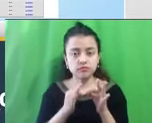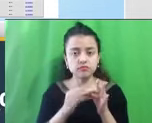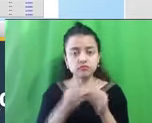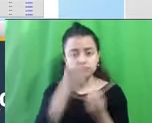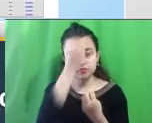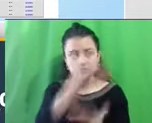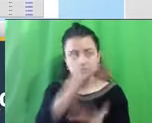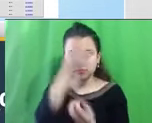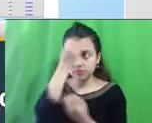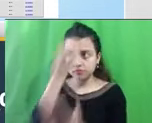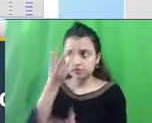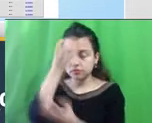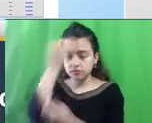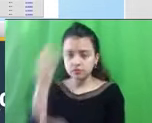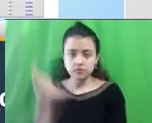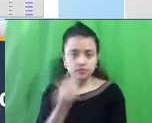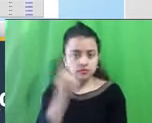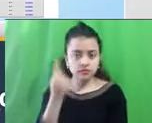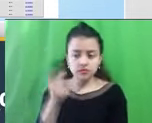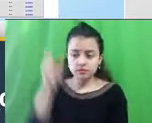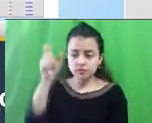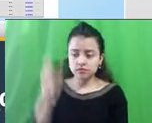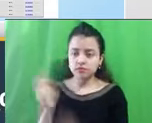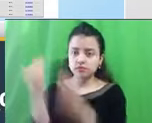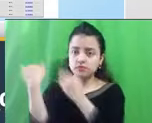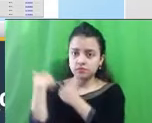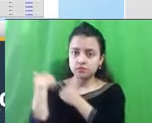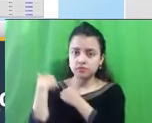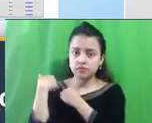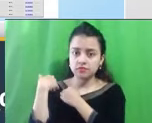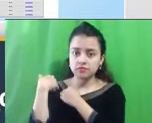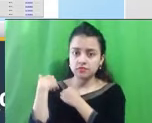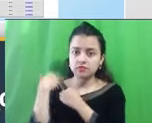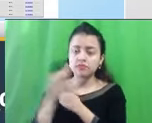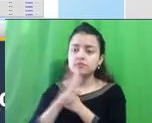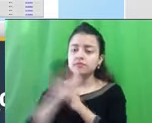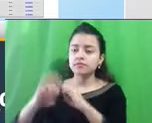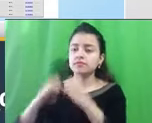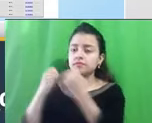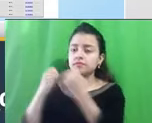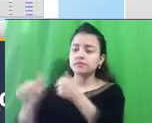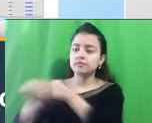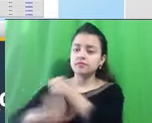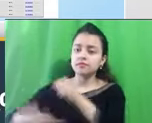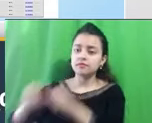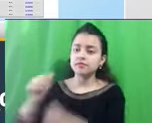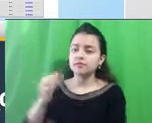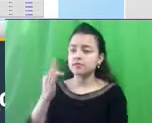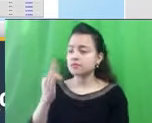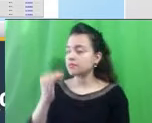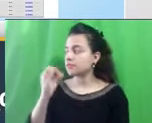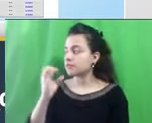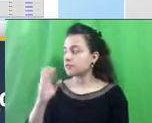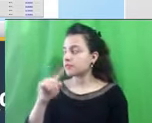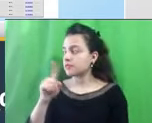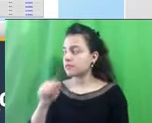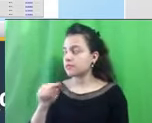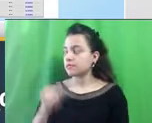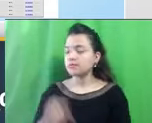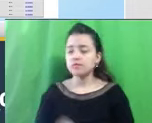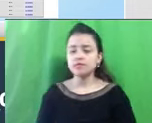administra las bases de datos, que en este caso somos en el área de las TIC, podemos tener acceso a esta información. Por